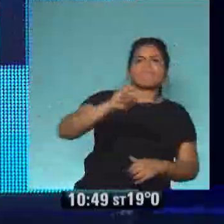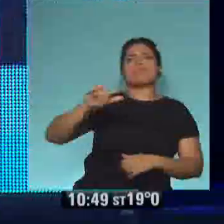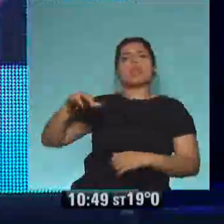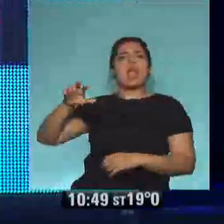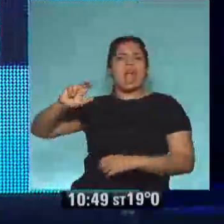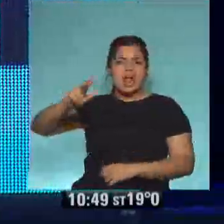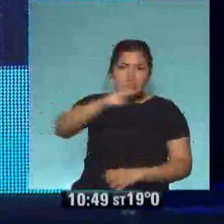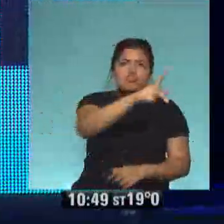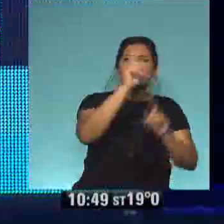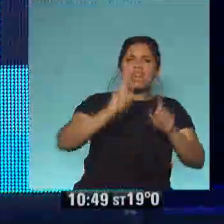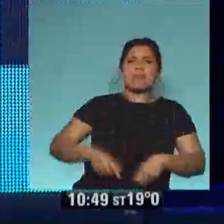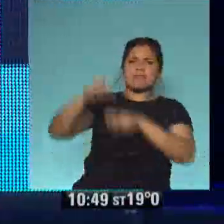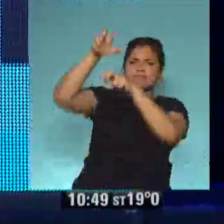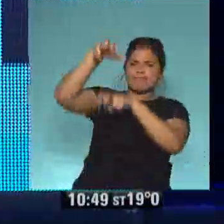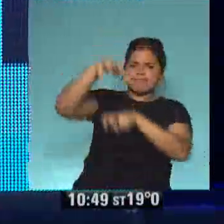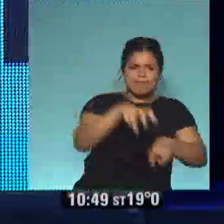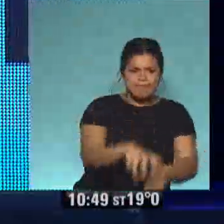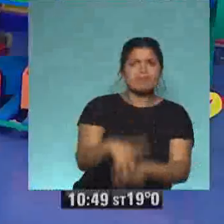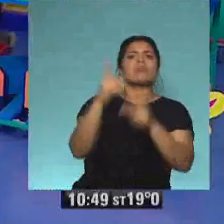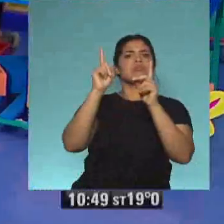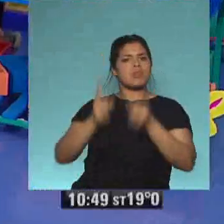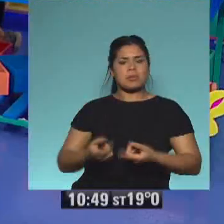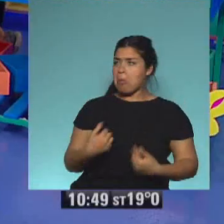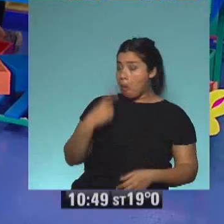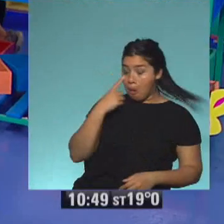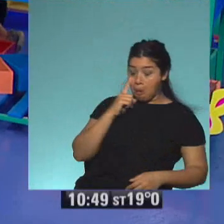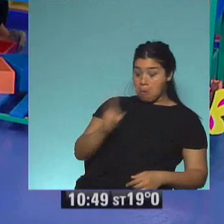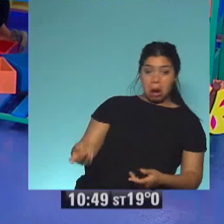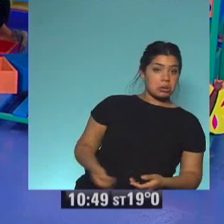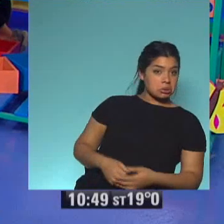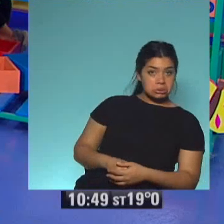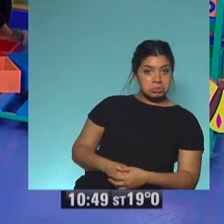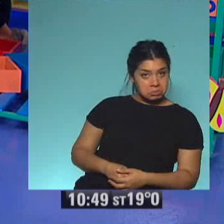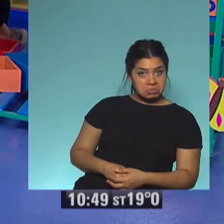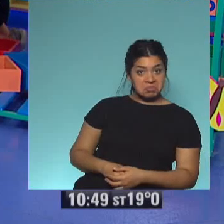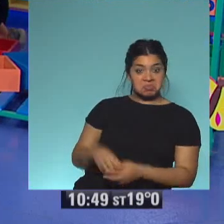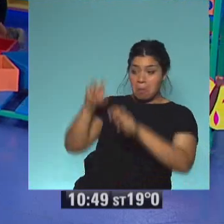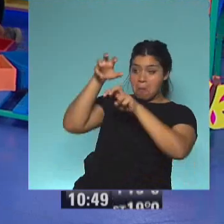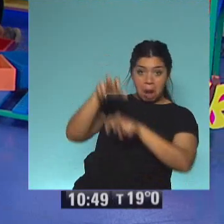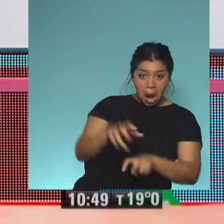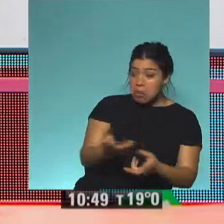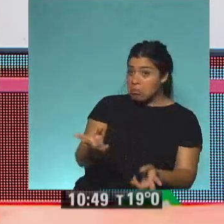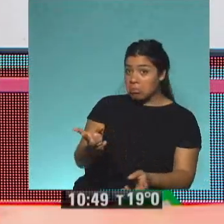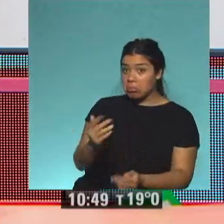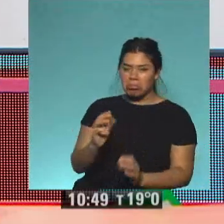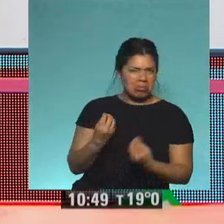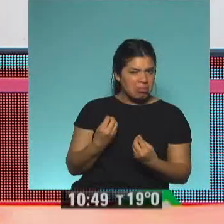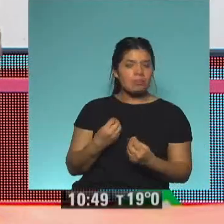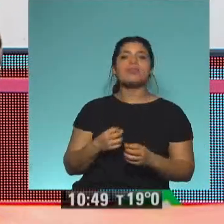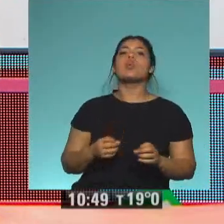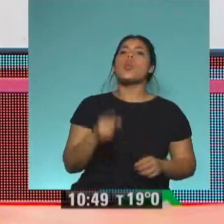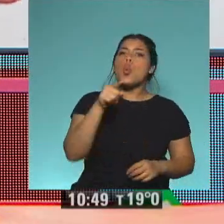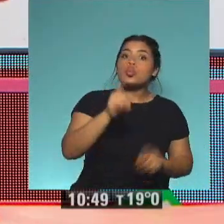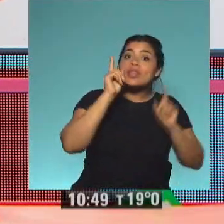hasta el paracaídas también, pero ya se usa. No conozco ninguno de esos nombres, pero paracaídas me suena, ¿eh? Pero usted inventó algo muy parecido a